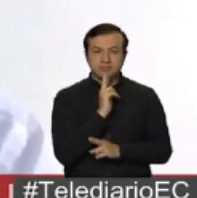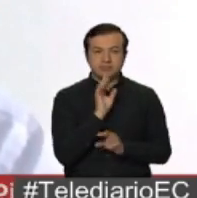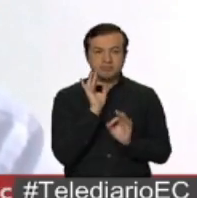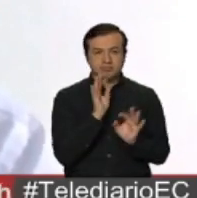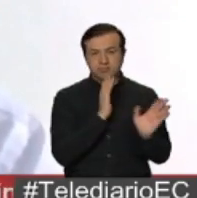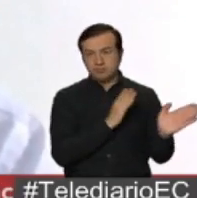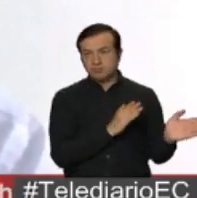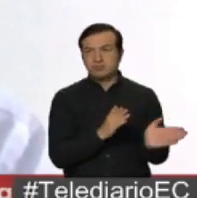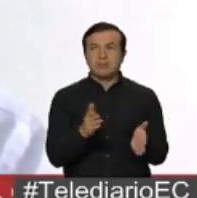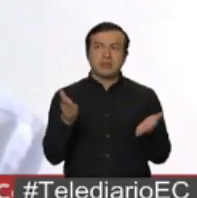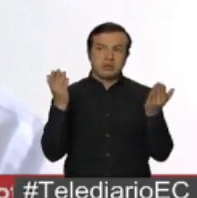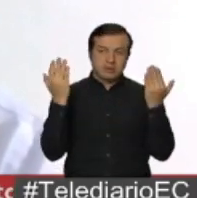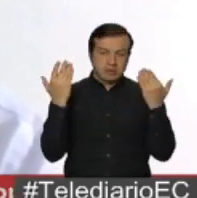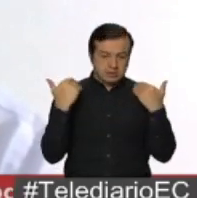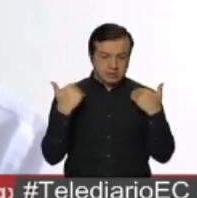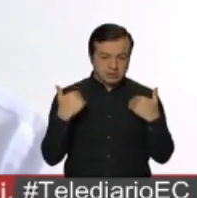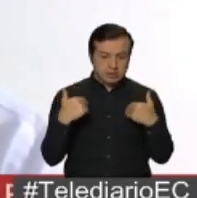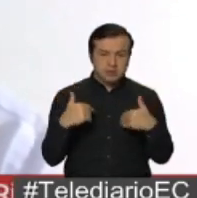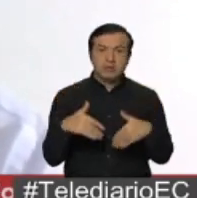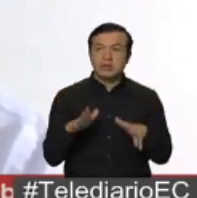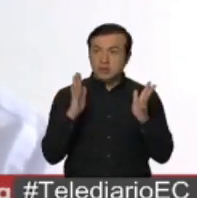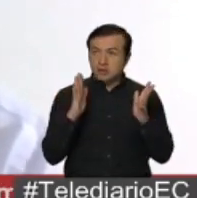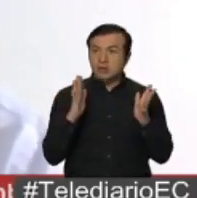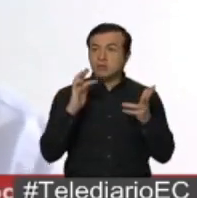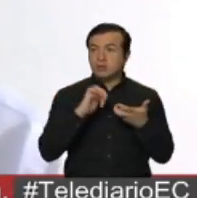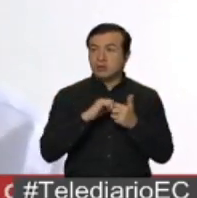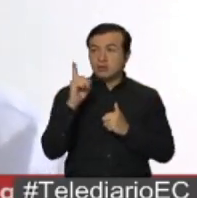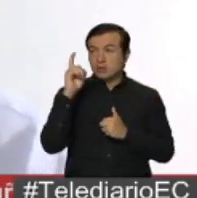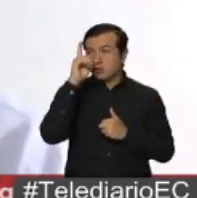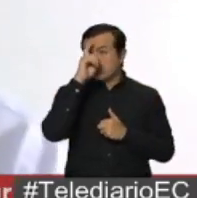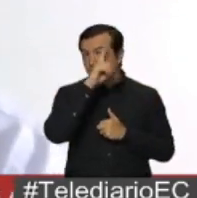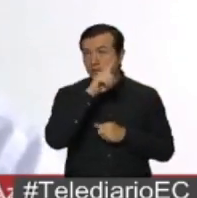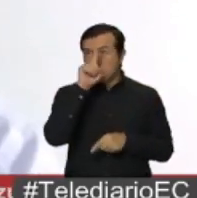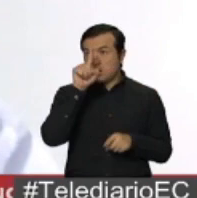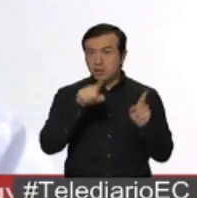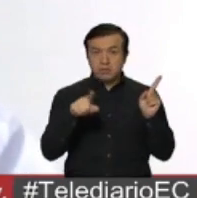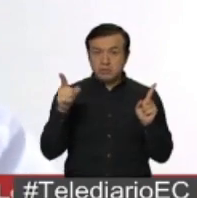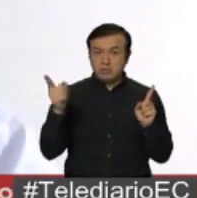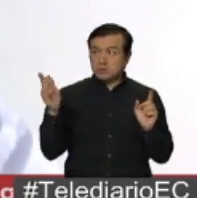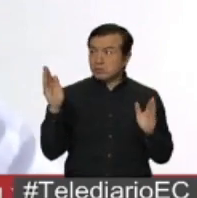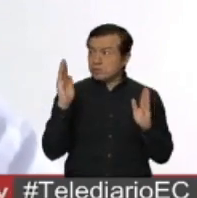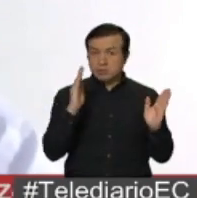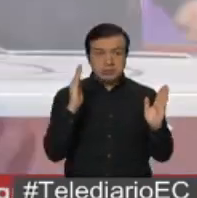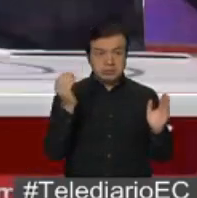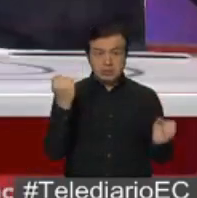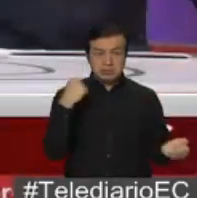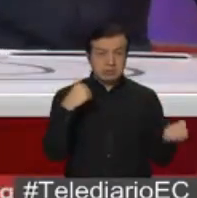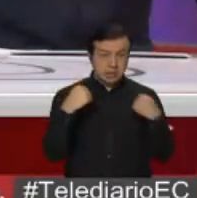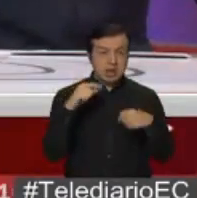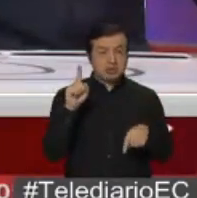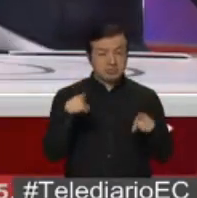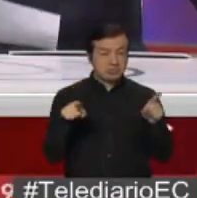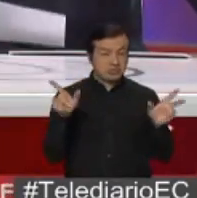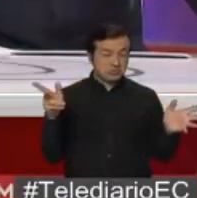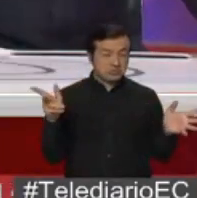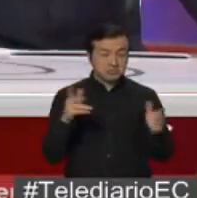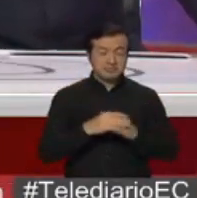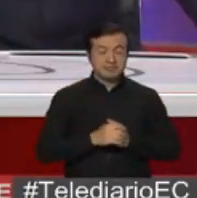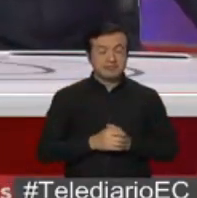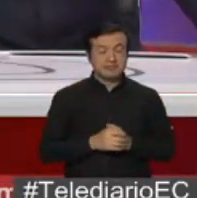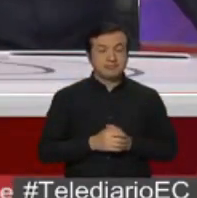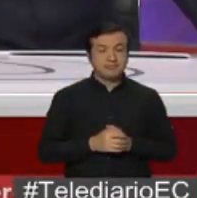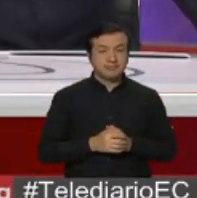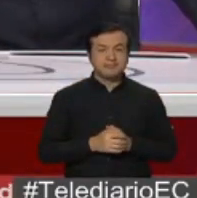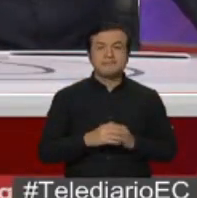a pesar de que a veces escalamos en oídos sordos bueno este es un momento propicio la